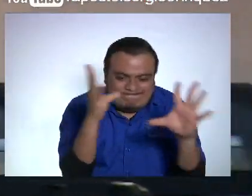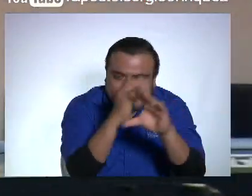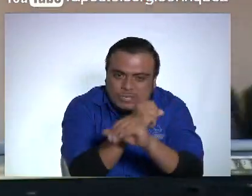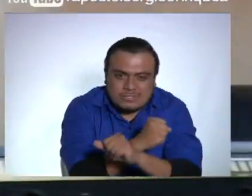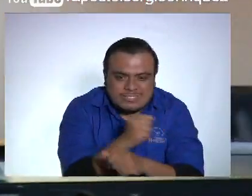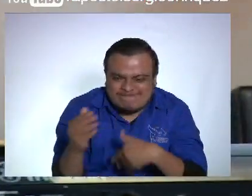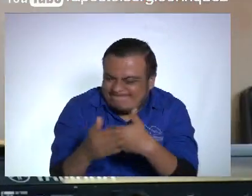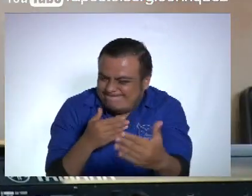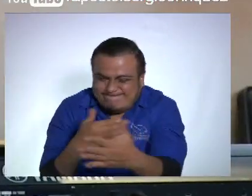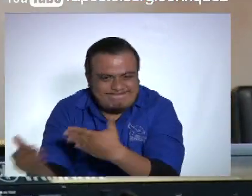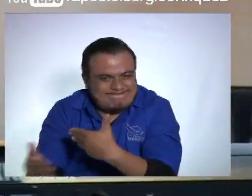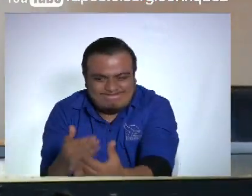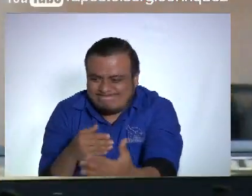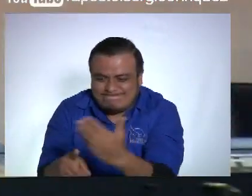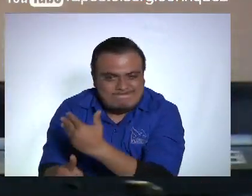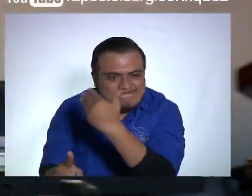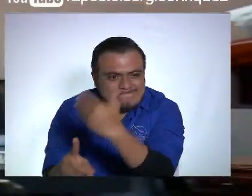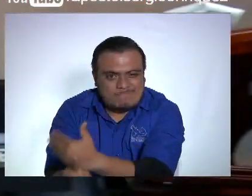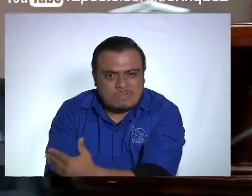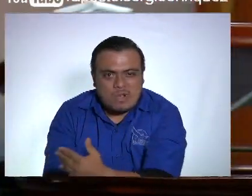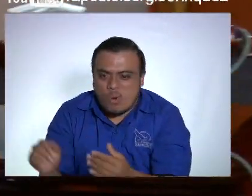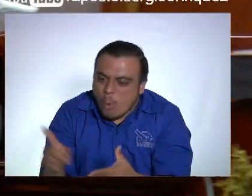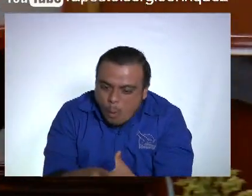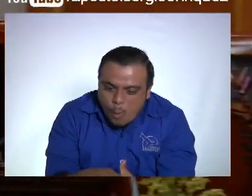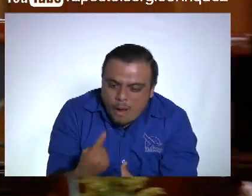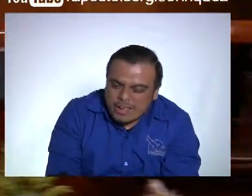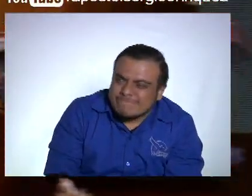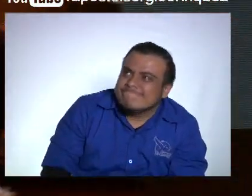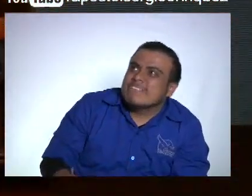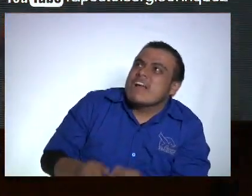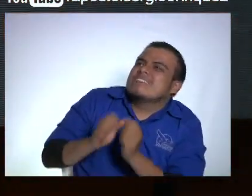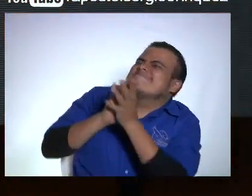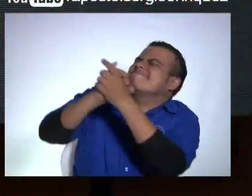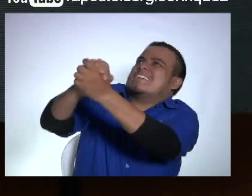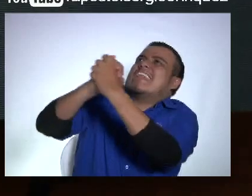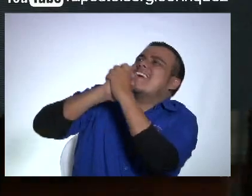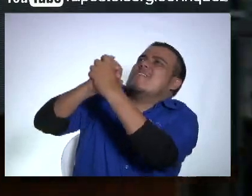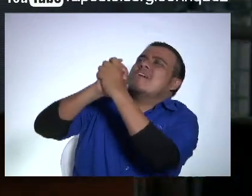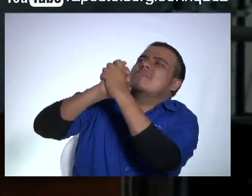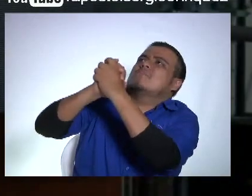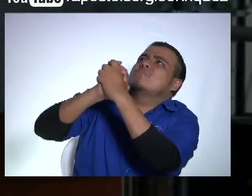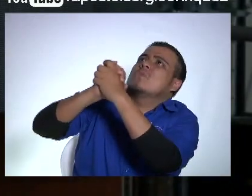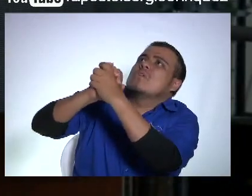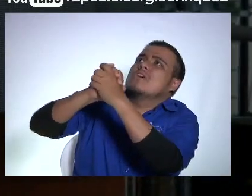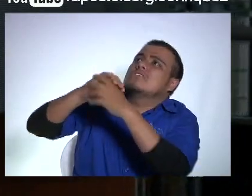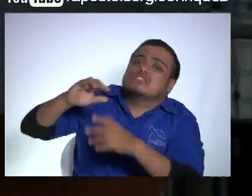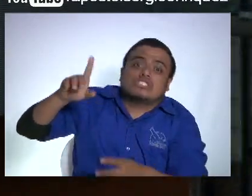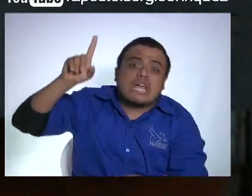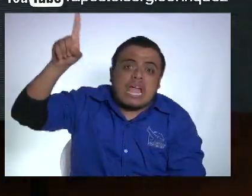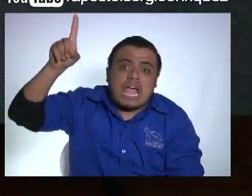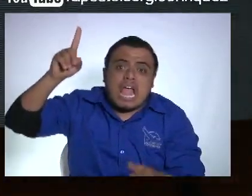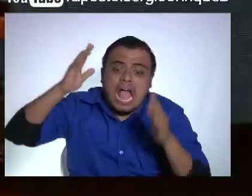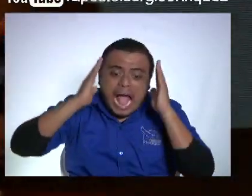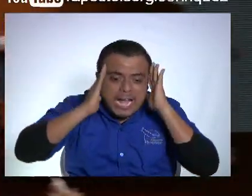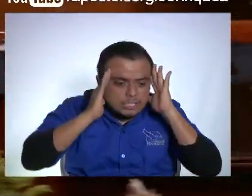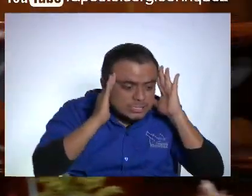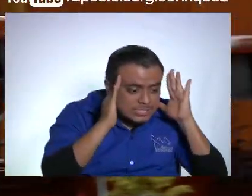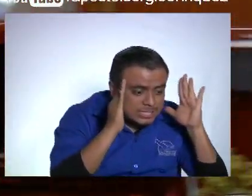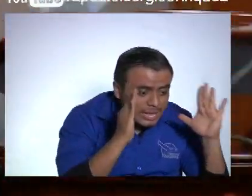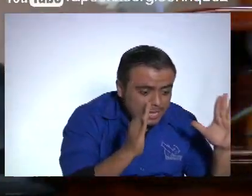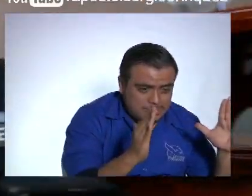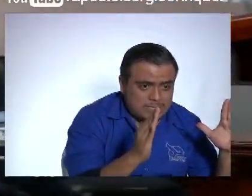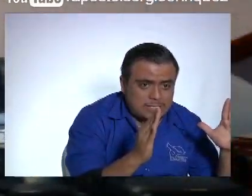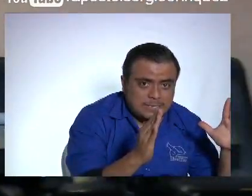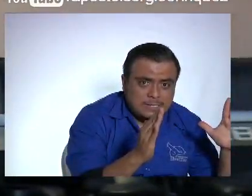pesar del momento difícil, cuando levantamos nuestra voz al Rey de Reyes, Él nos escucha, pone atención.